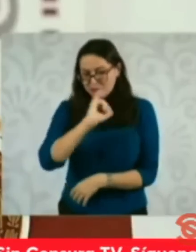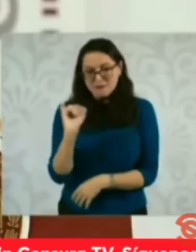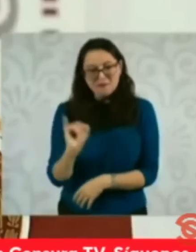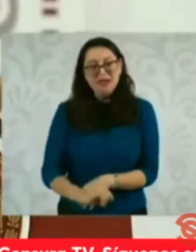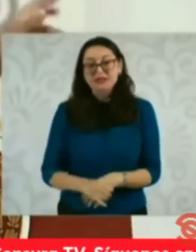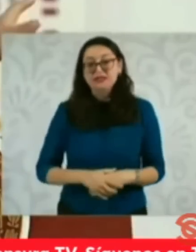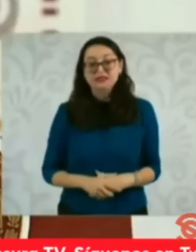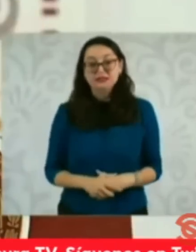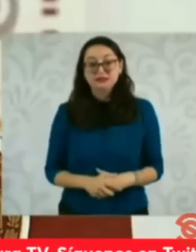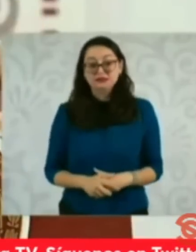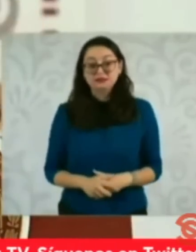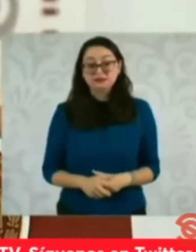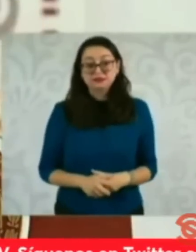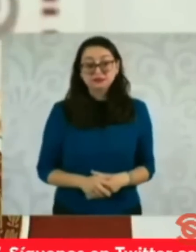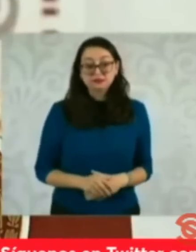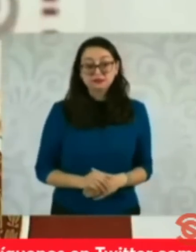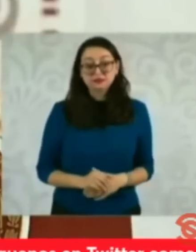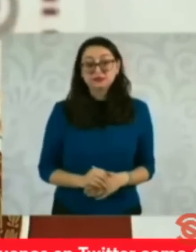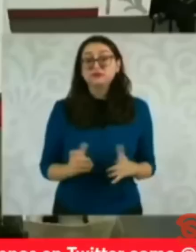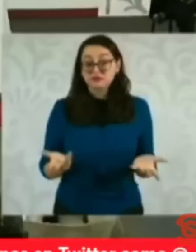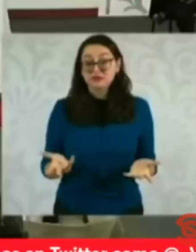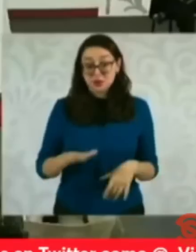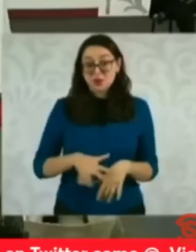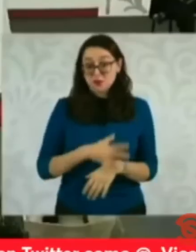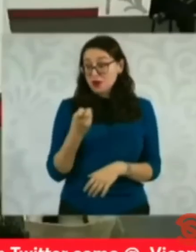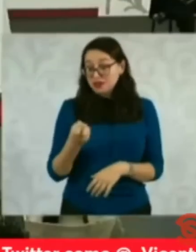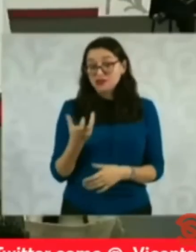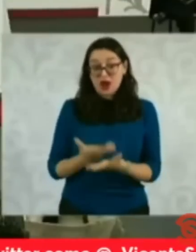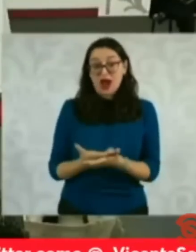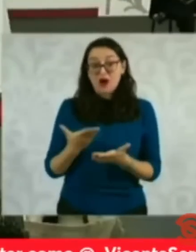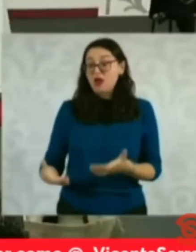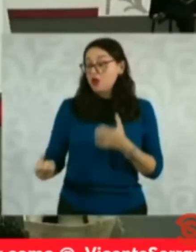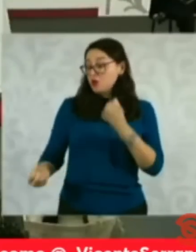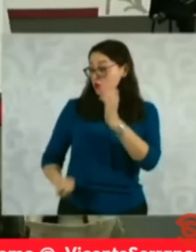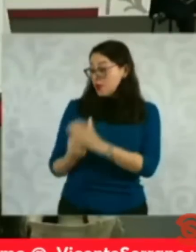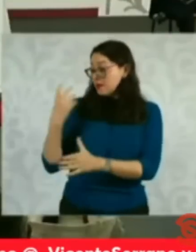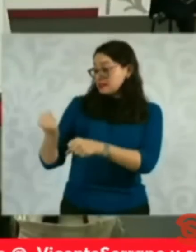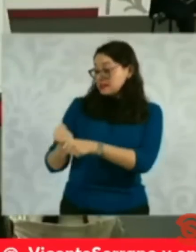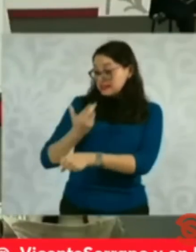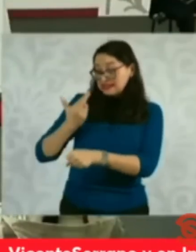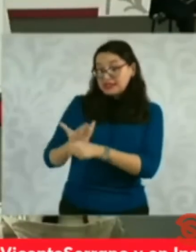que si llega a verlo, para eso está la Secretaría Anticorrupción.